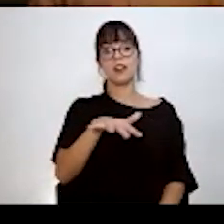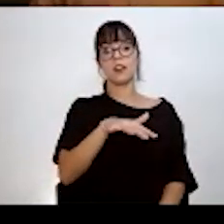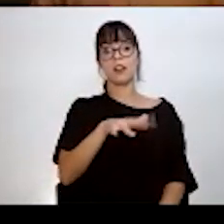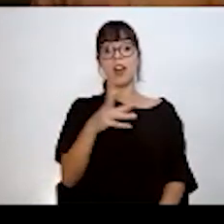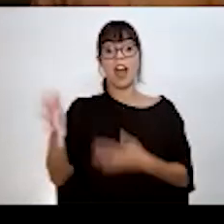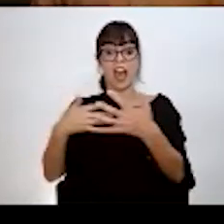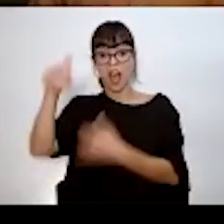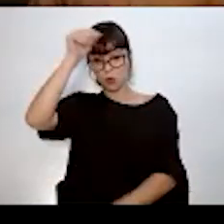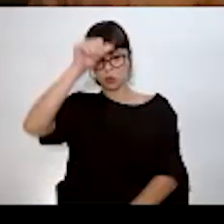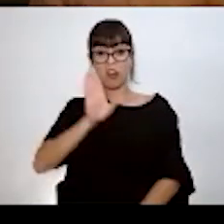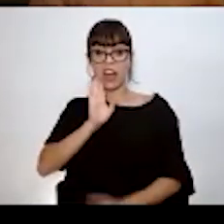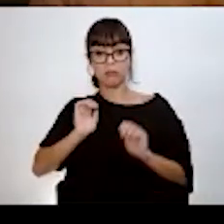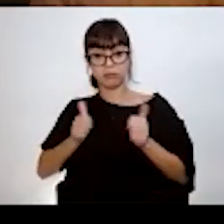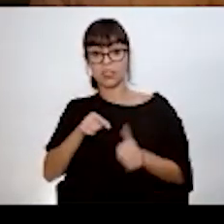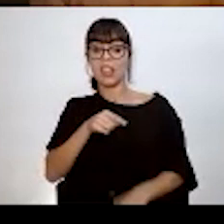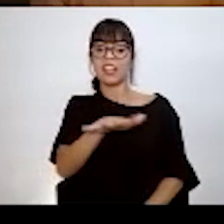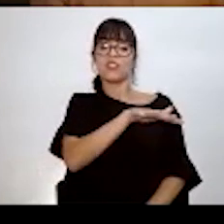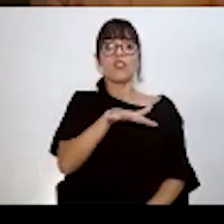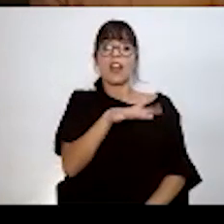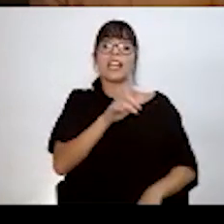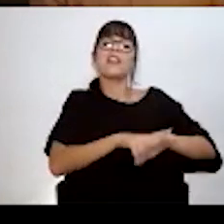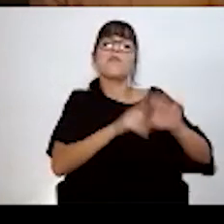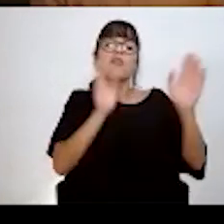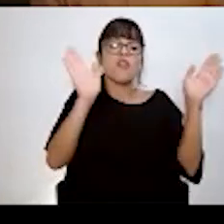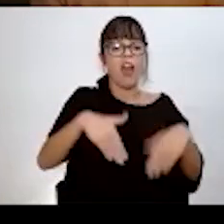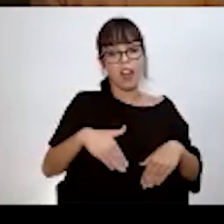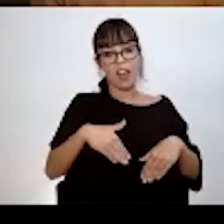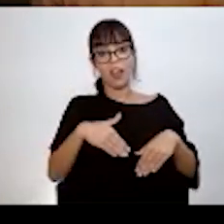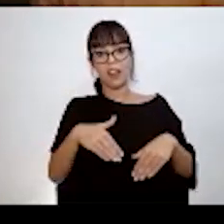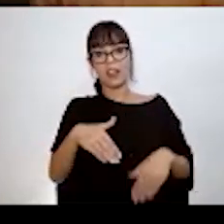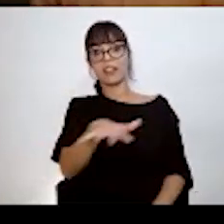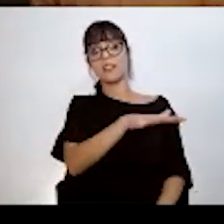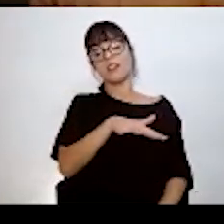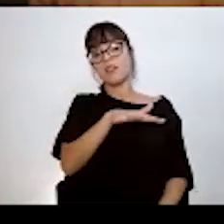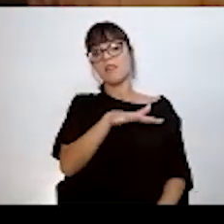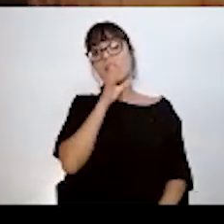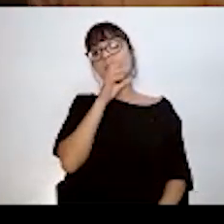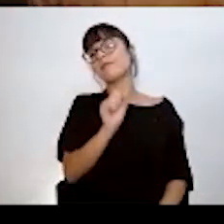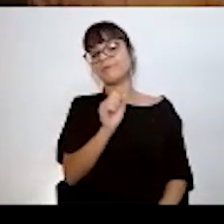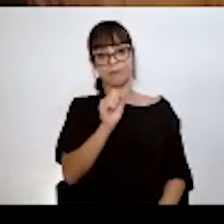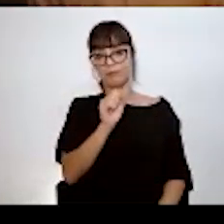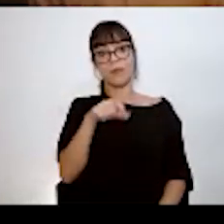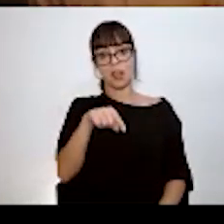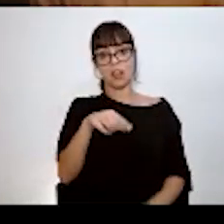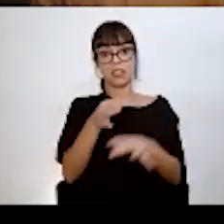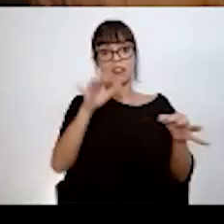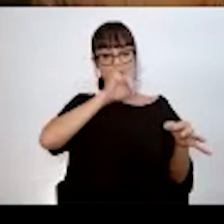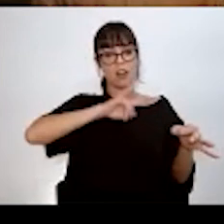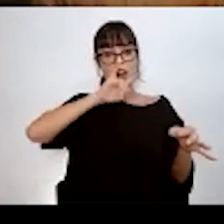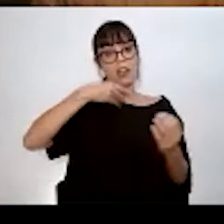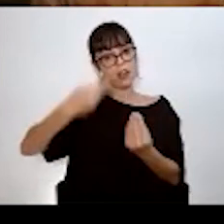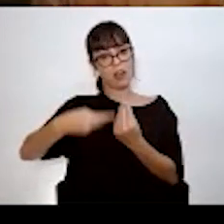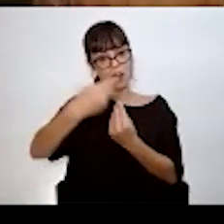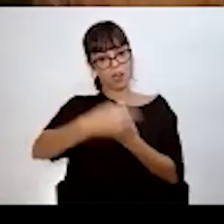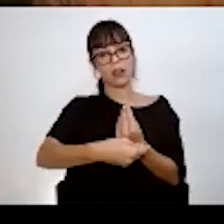heteróclitas y anacrónicas. Porque sí, en el contexto insular, en Gran Canaria, pero también en el resto del archipiélago, nos vamos a